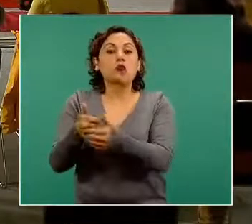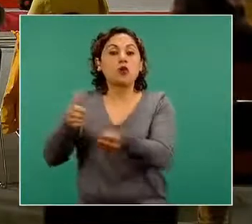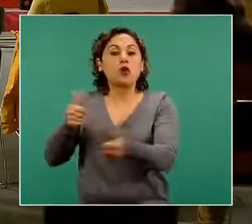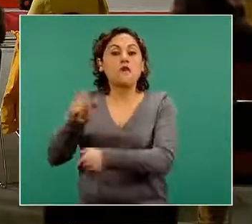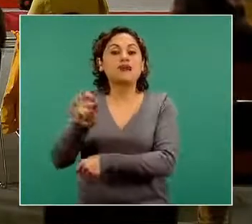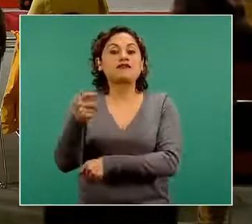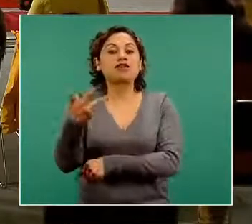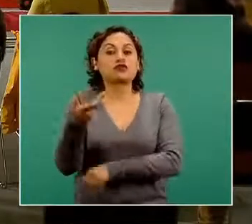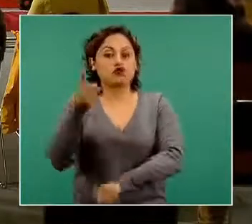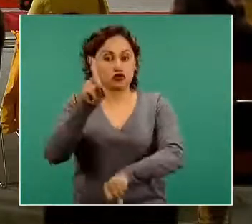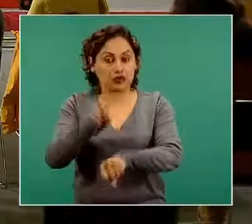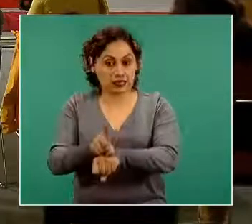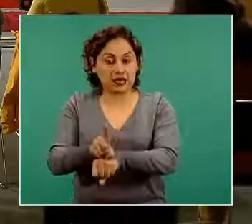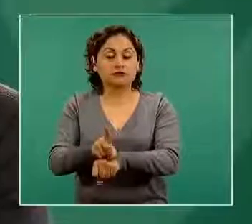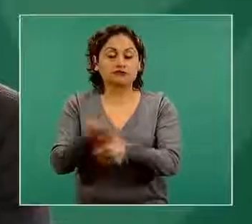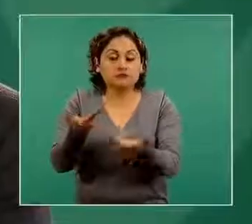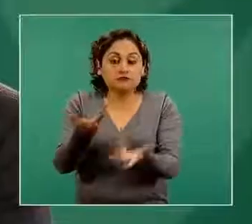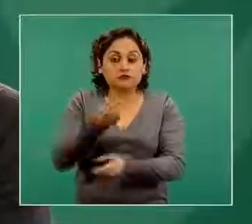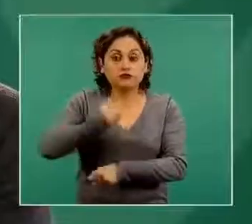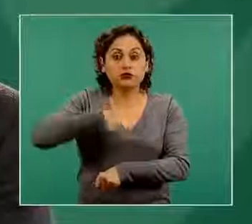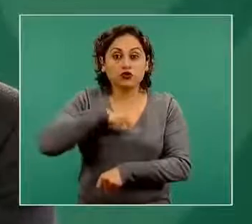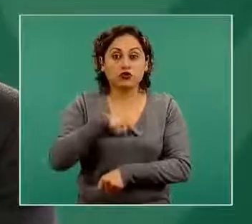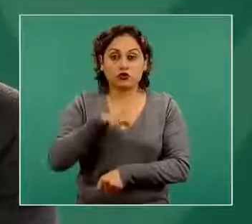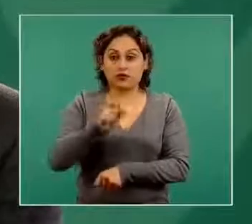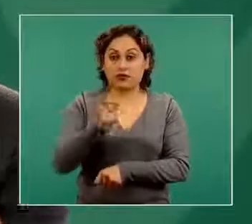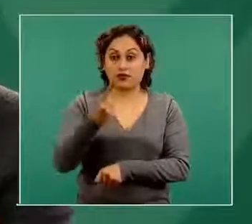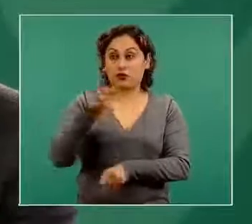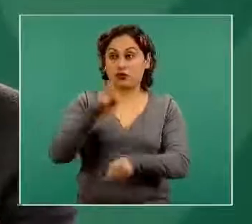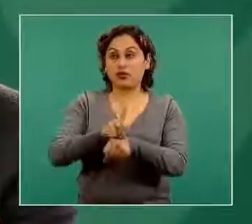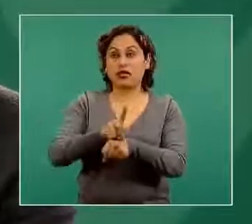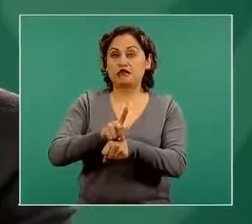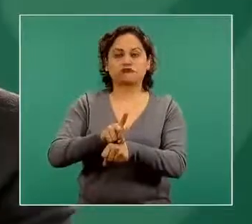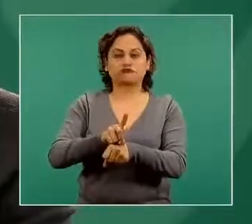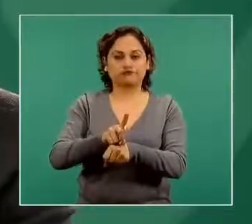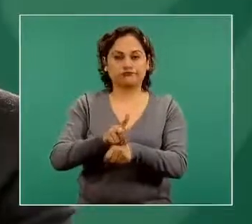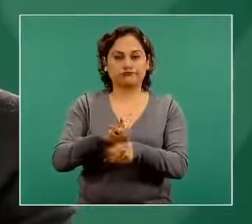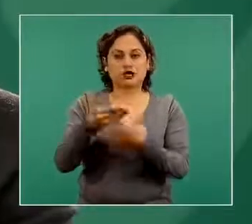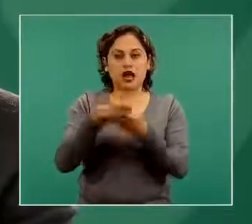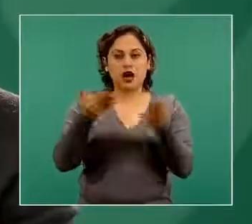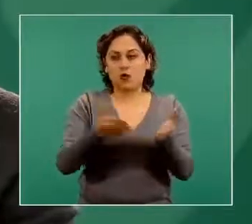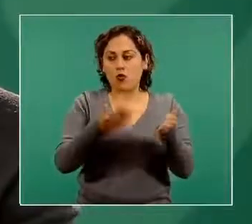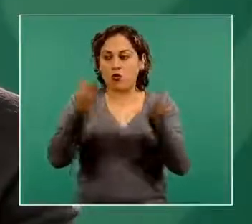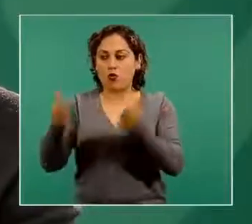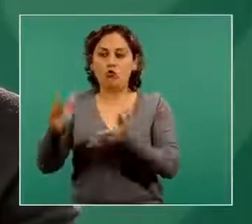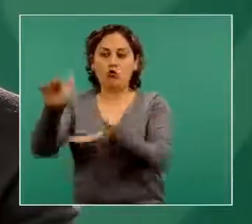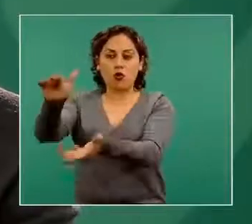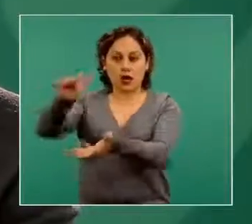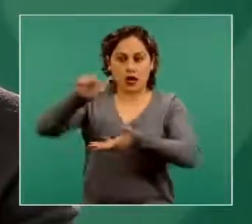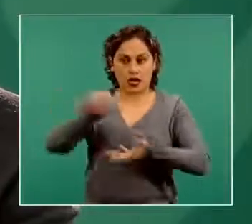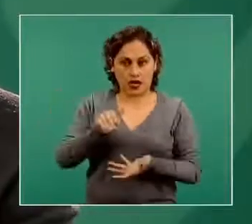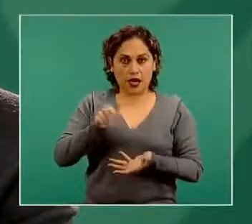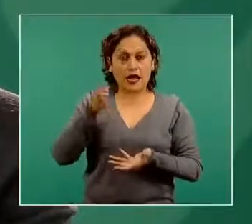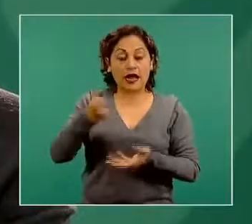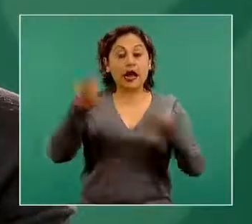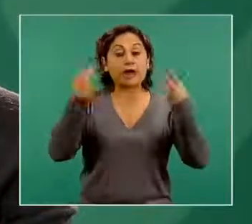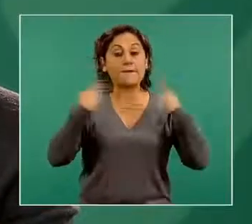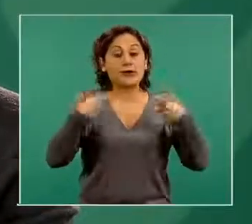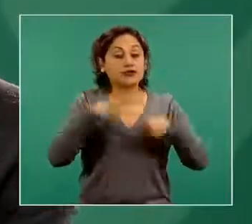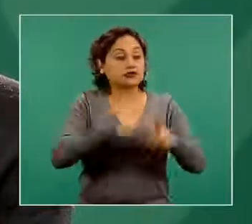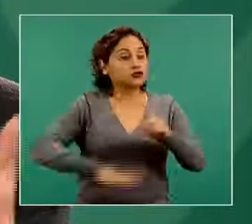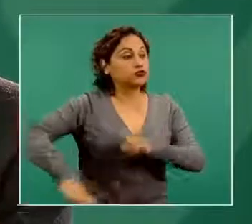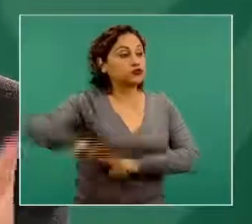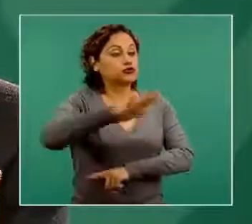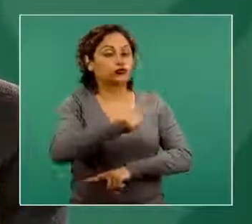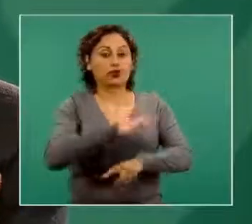esos 28 días, en vez de tener los 21 días, ya tenemos un número sustancial de los miembros del personal